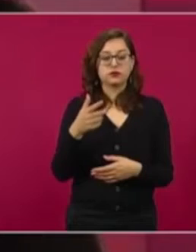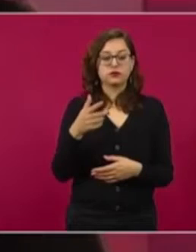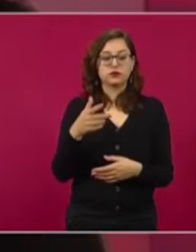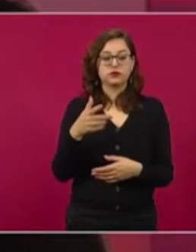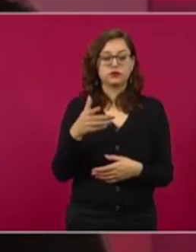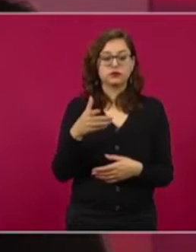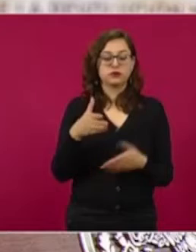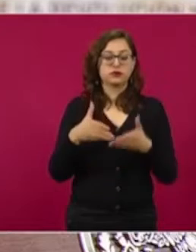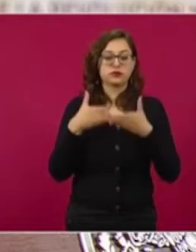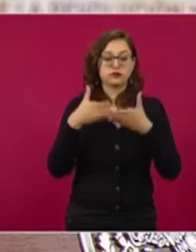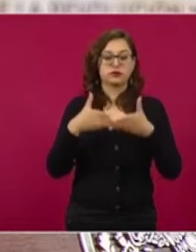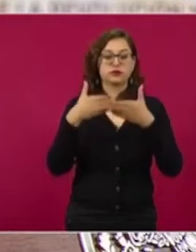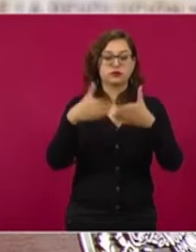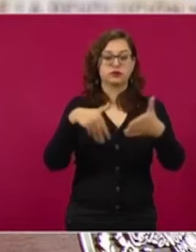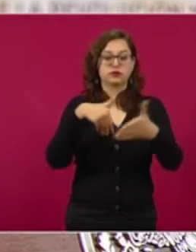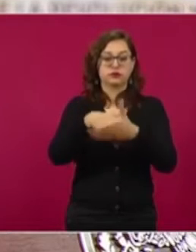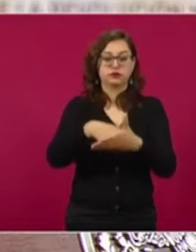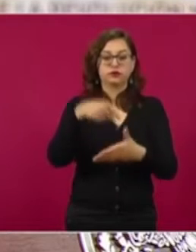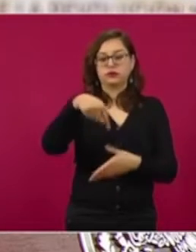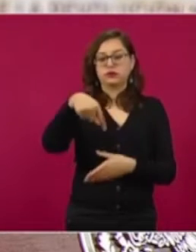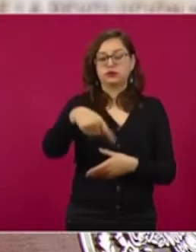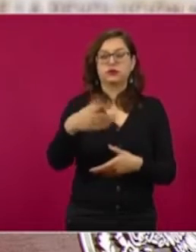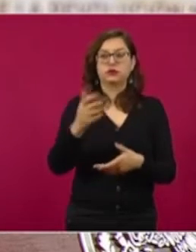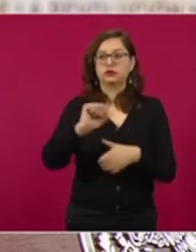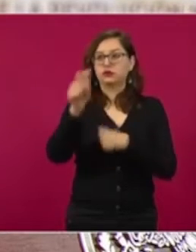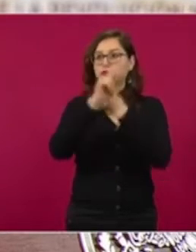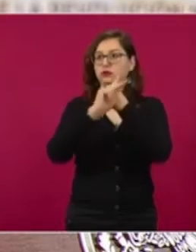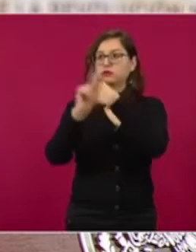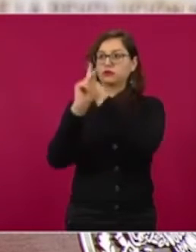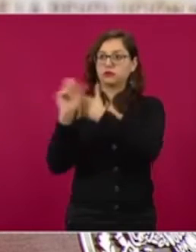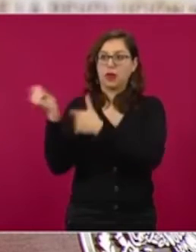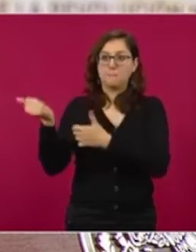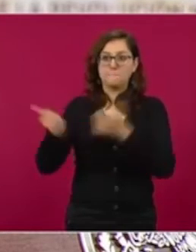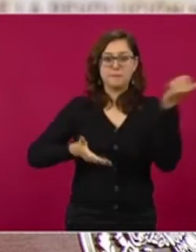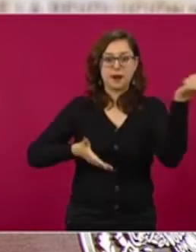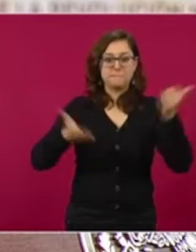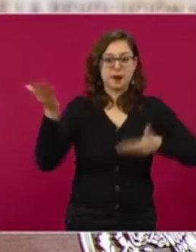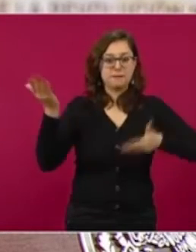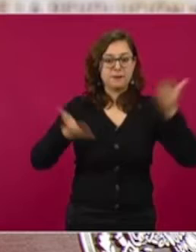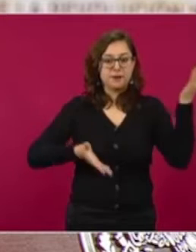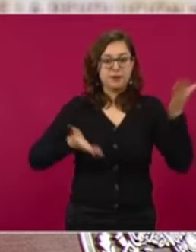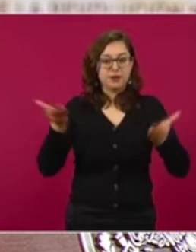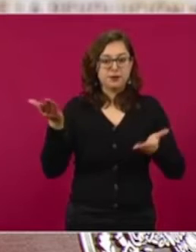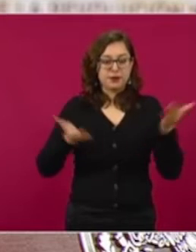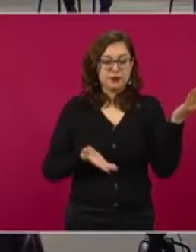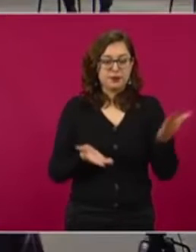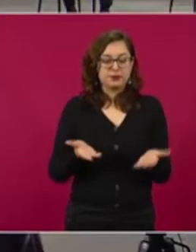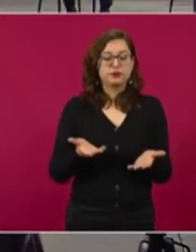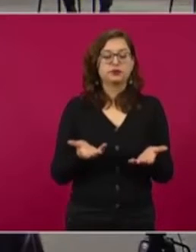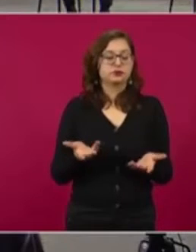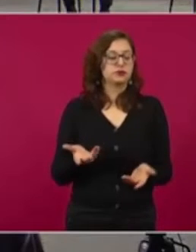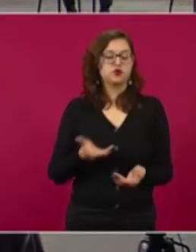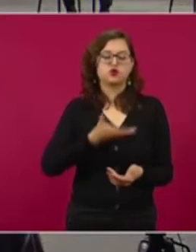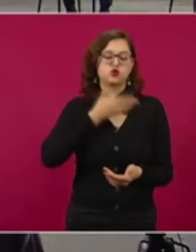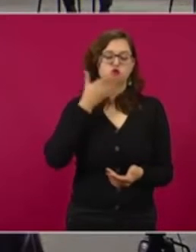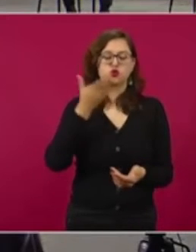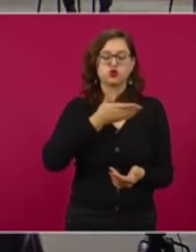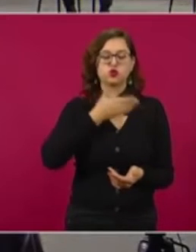puerto importador, porque ahí